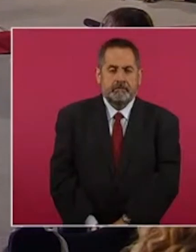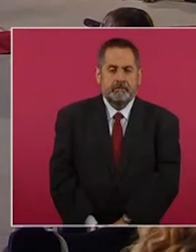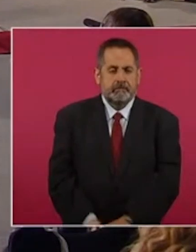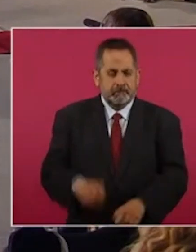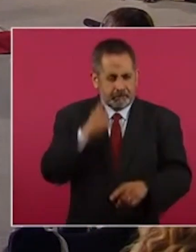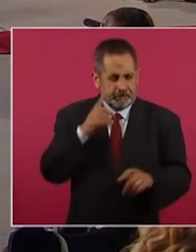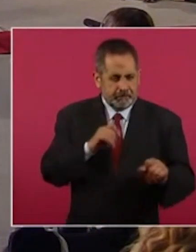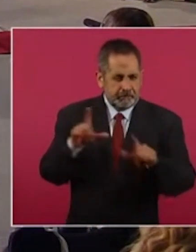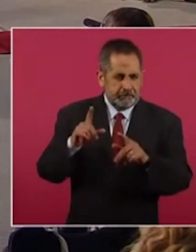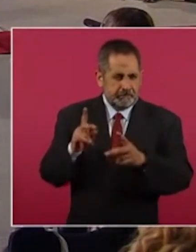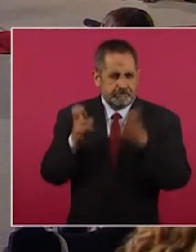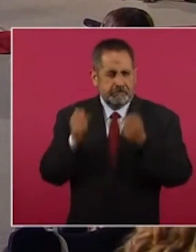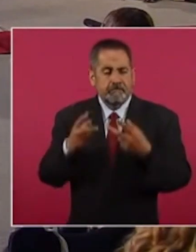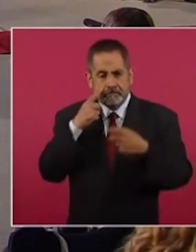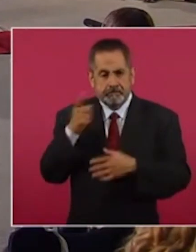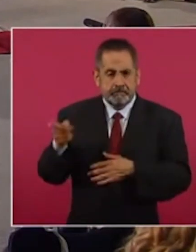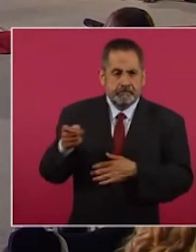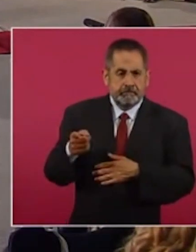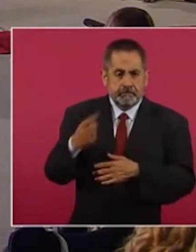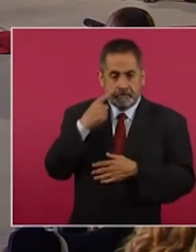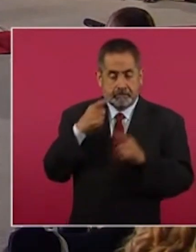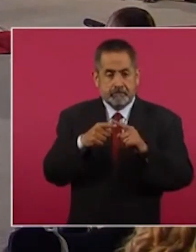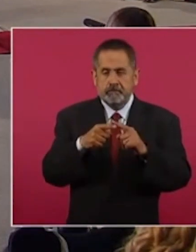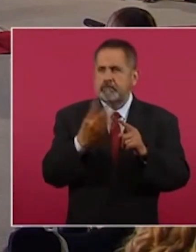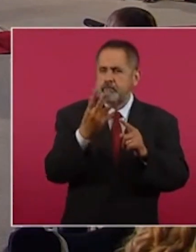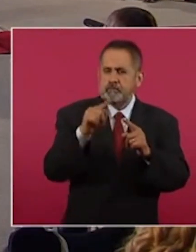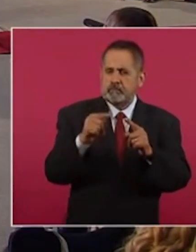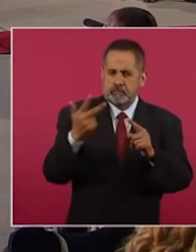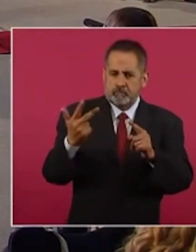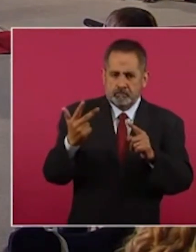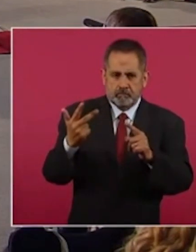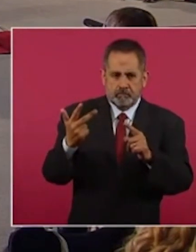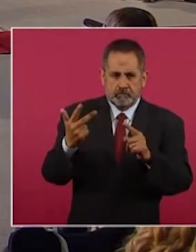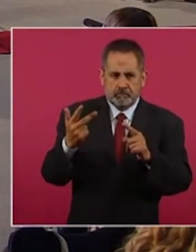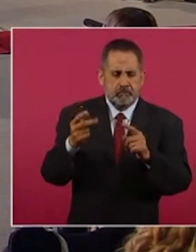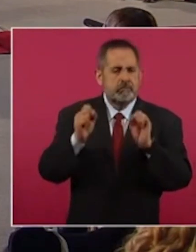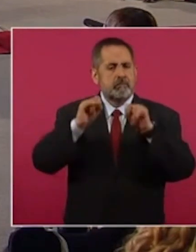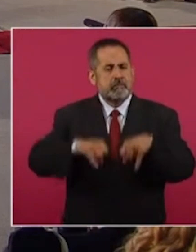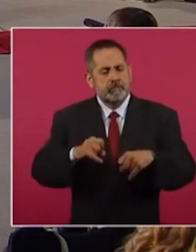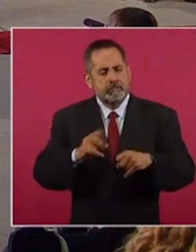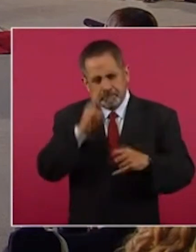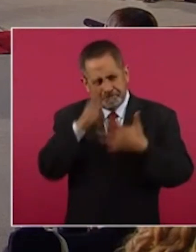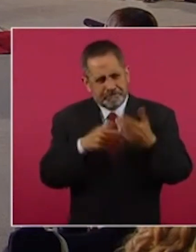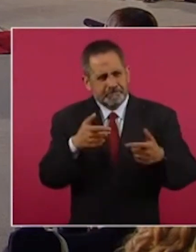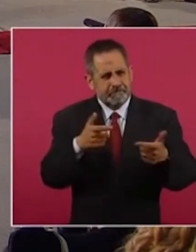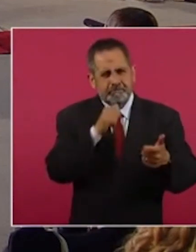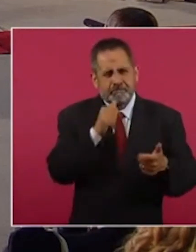los 10 separado pero aquí en el 64.8 sin violencia